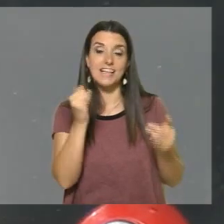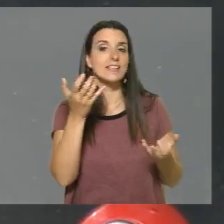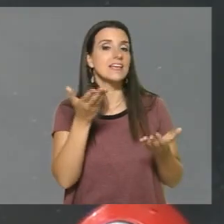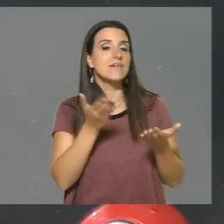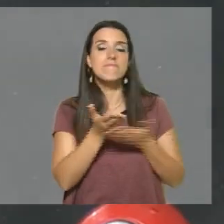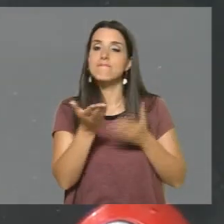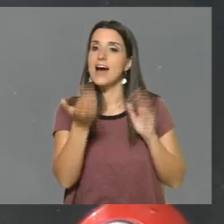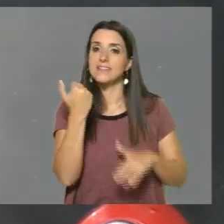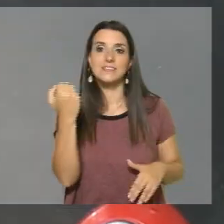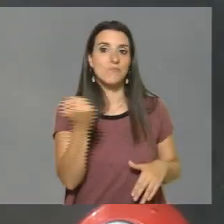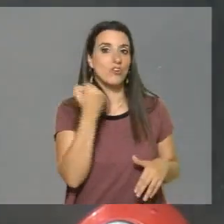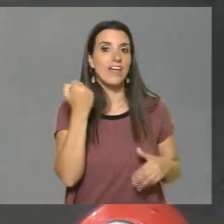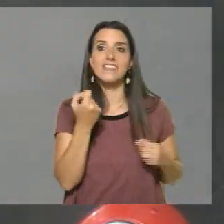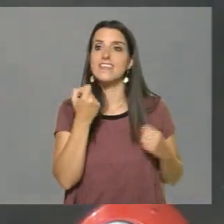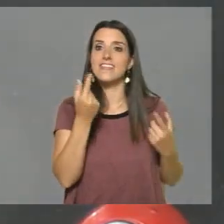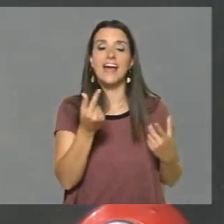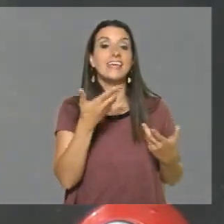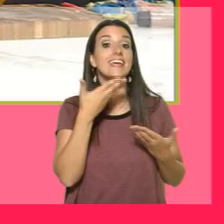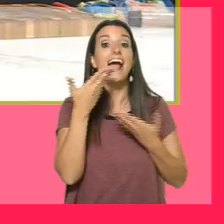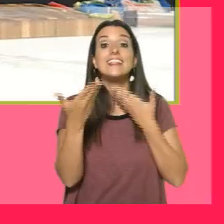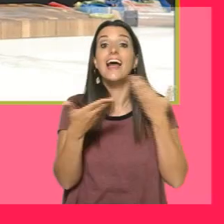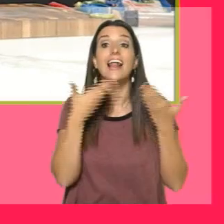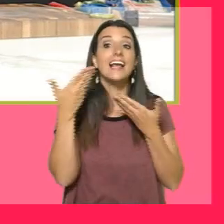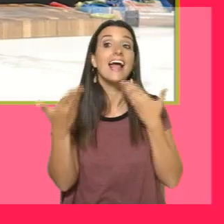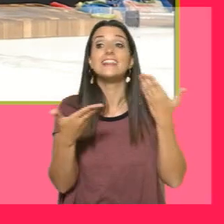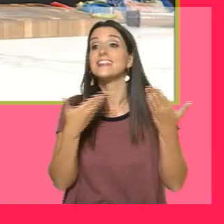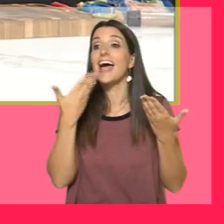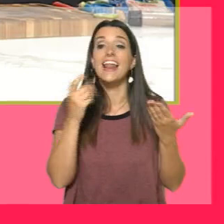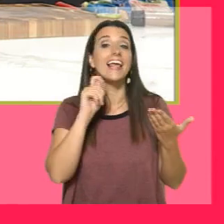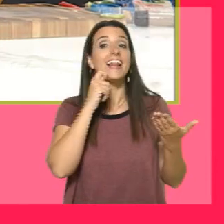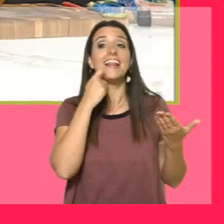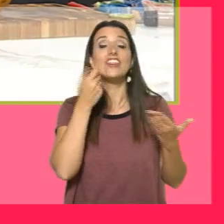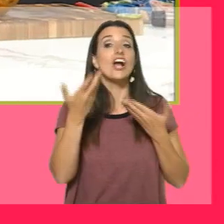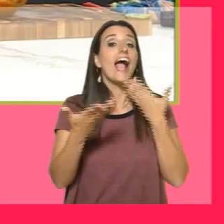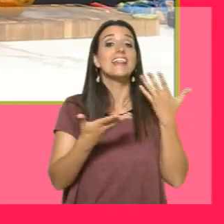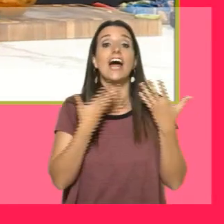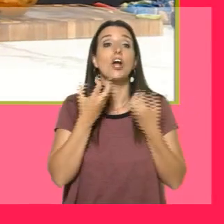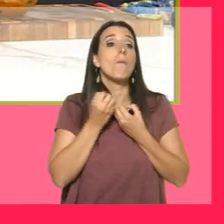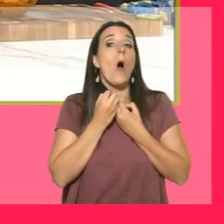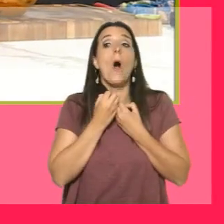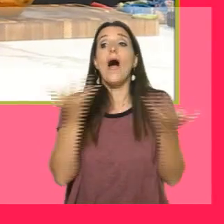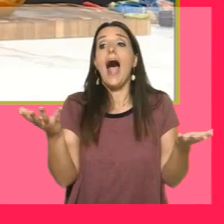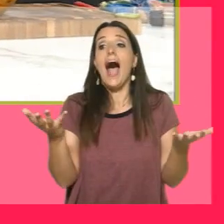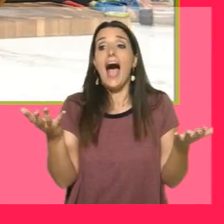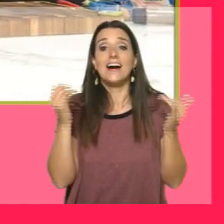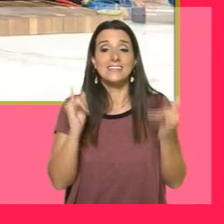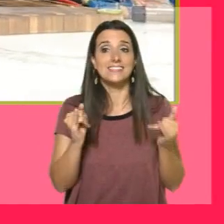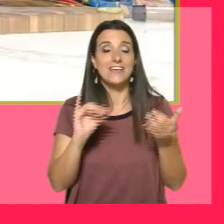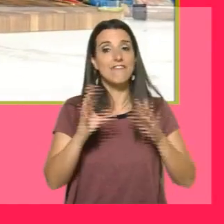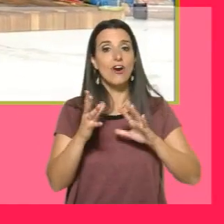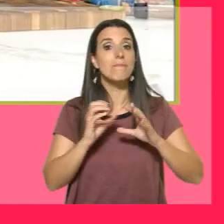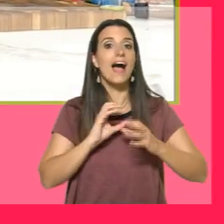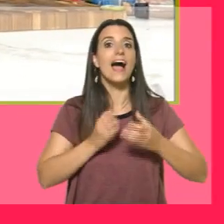vez. Y cantar. Cantar tienes que cantar. No te desahogás. Claro. ¿No? Haces catar, si